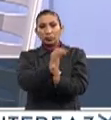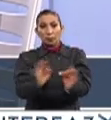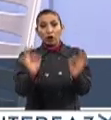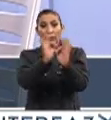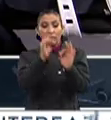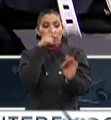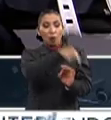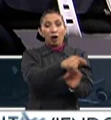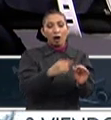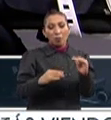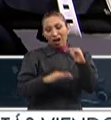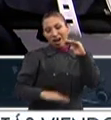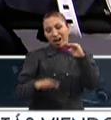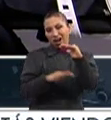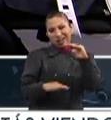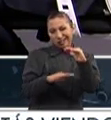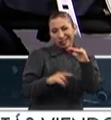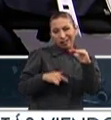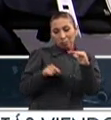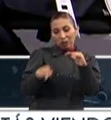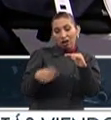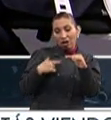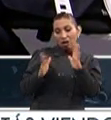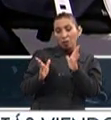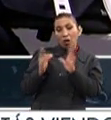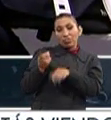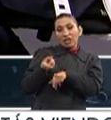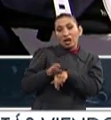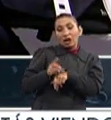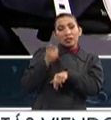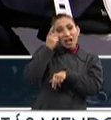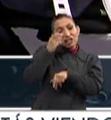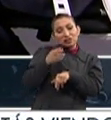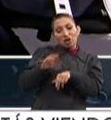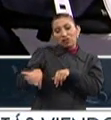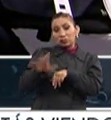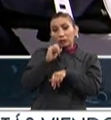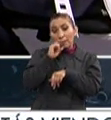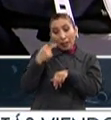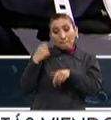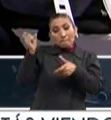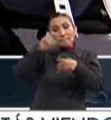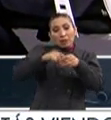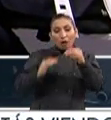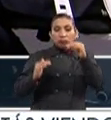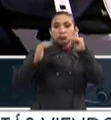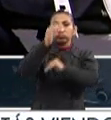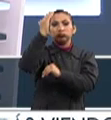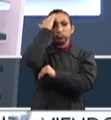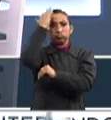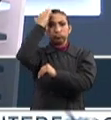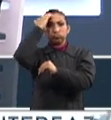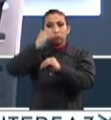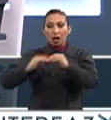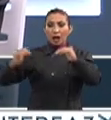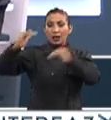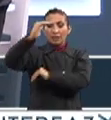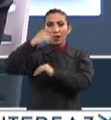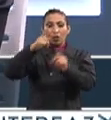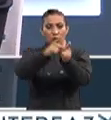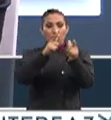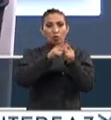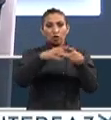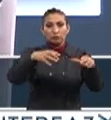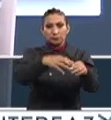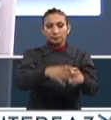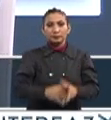pero no solamente lleguen a esta posición de órganos directivos, sino también que formen parte de las grandes decisiones dentro de estos cuerpos